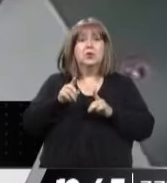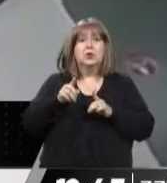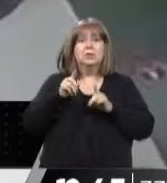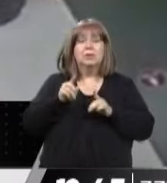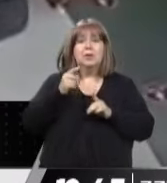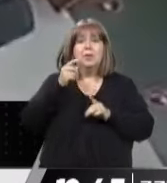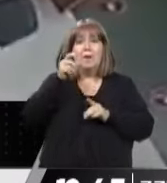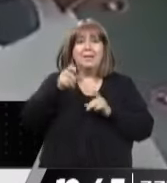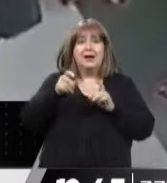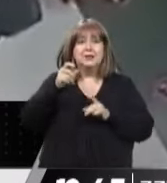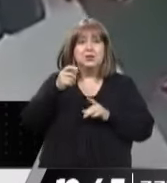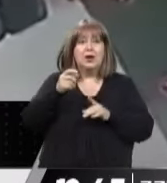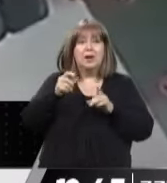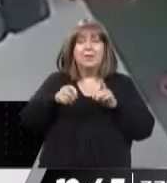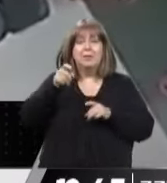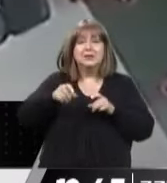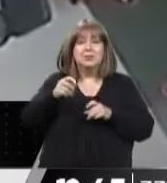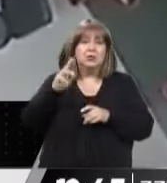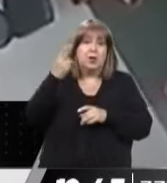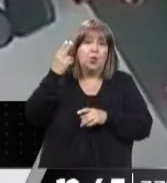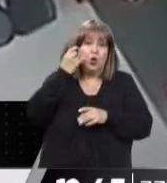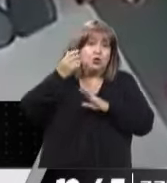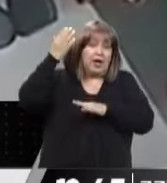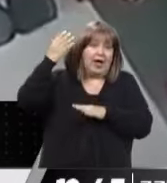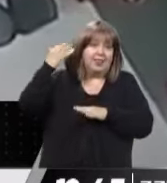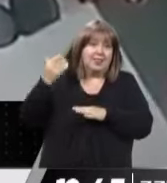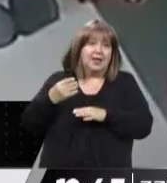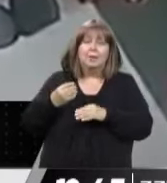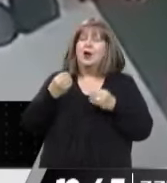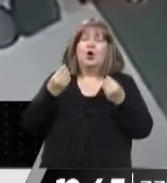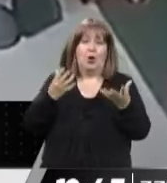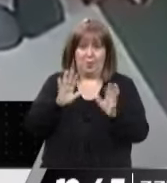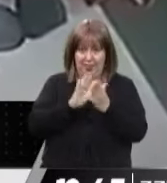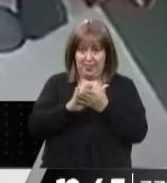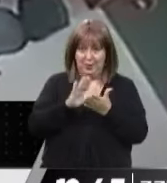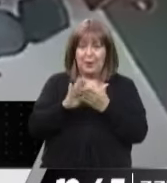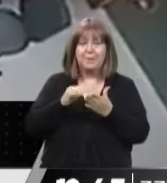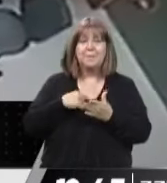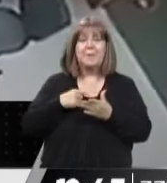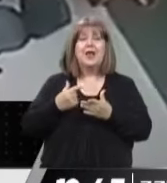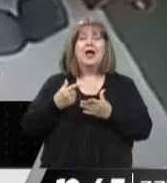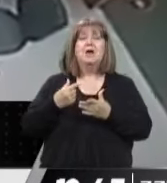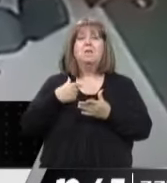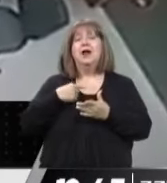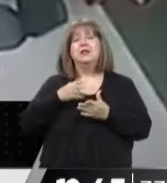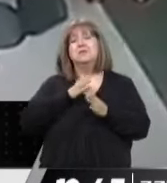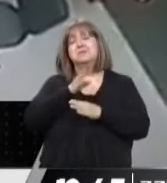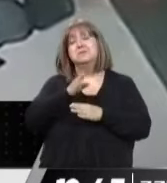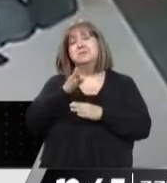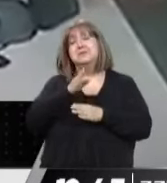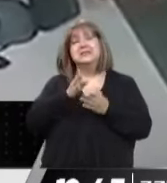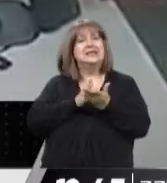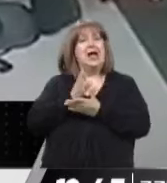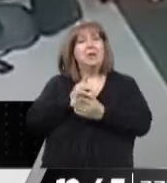tiempo atrás. ¿Y cómo claro, saben que era ese paciente? Claro, no, pará, porque la situación, ¿cómo pasa? Cuando él lo hace, él iba a la guardia, supuestamente,